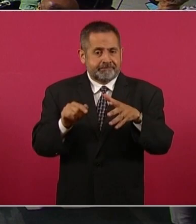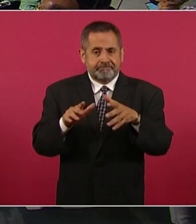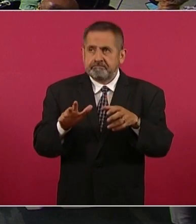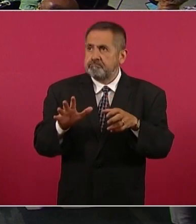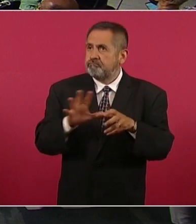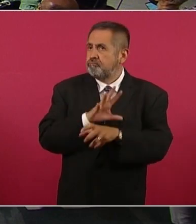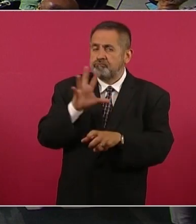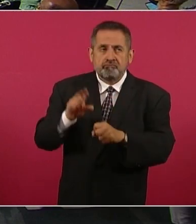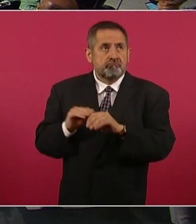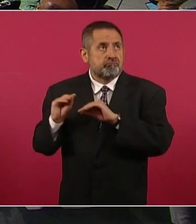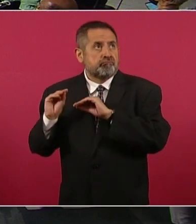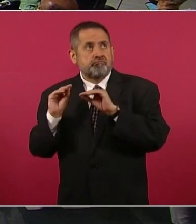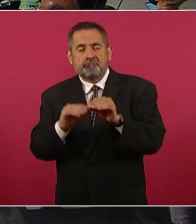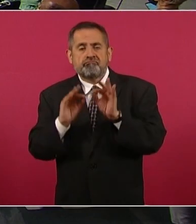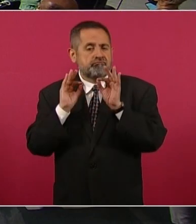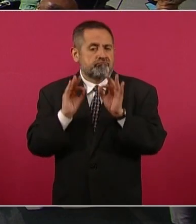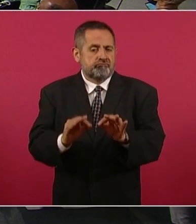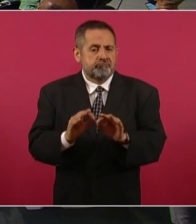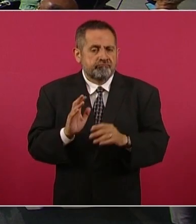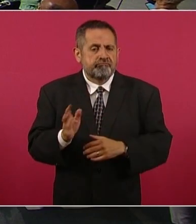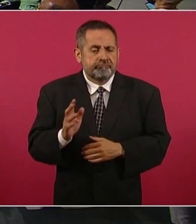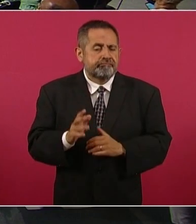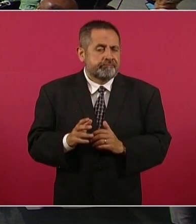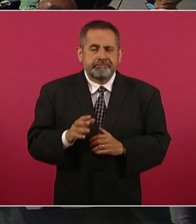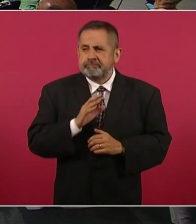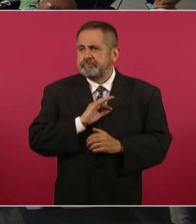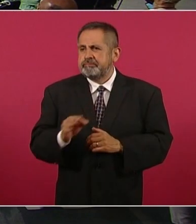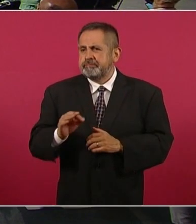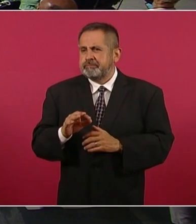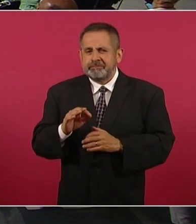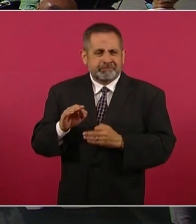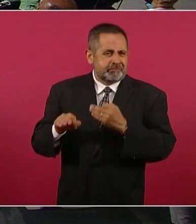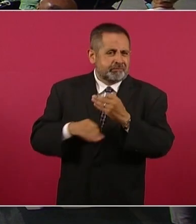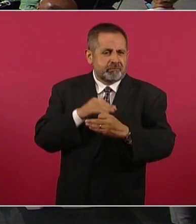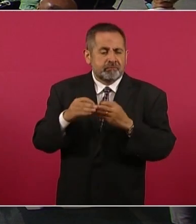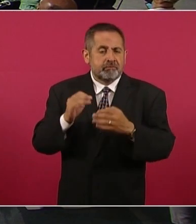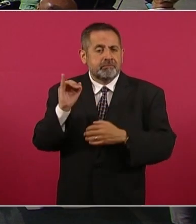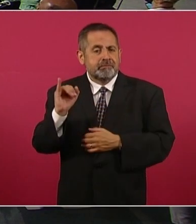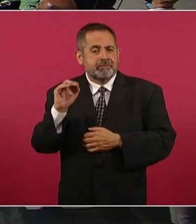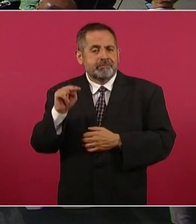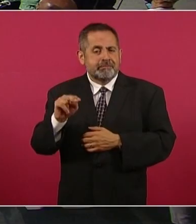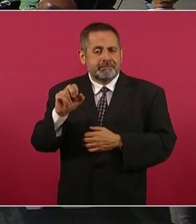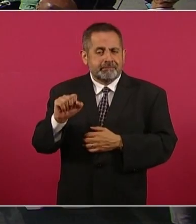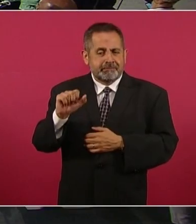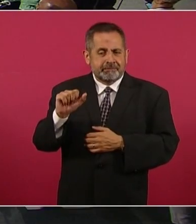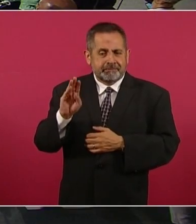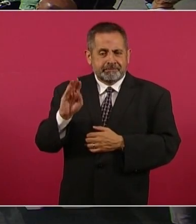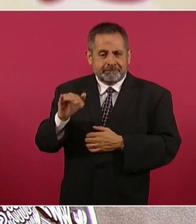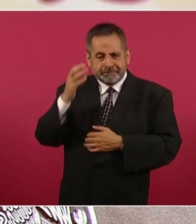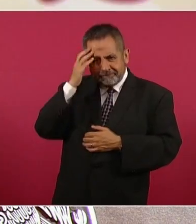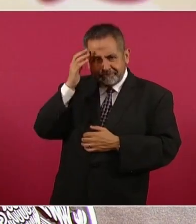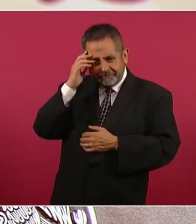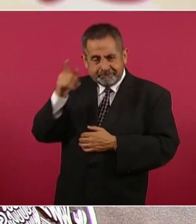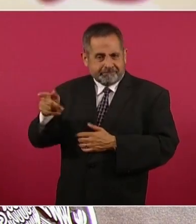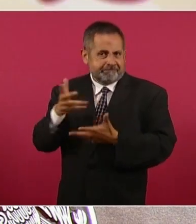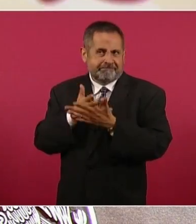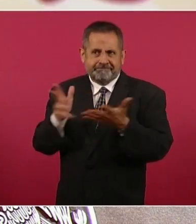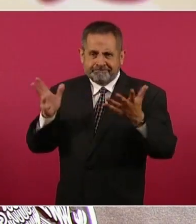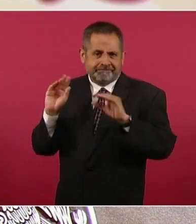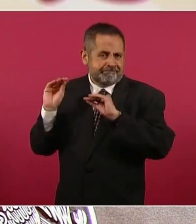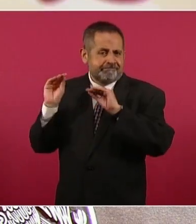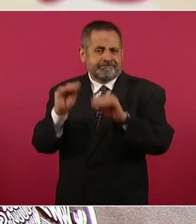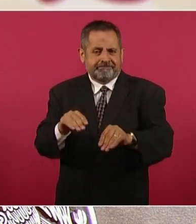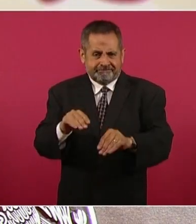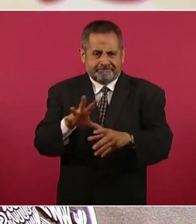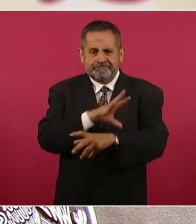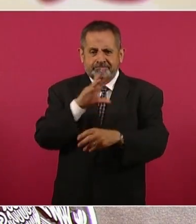cabida de inmediato a prácticamente a todo el INSABI, que es un instituto muy amplio y que